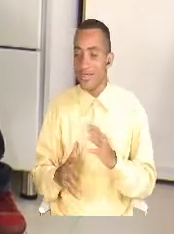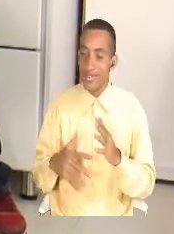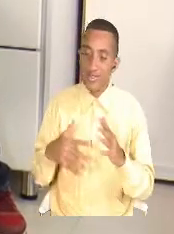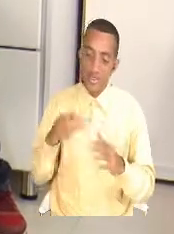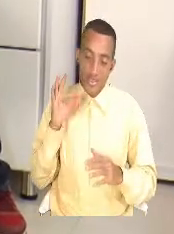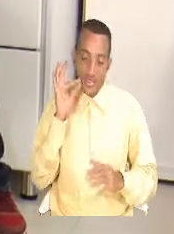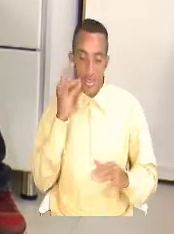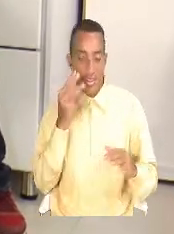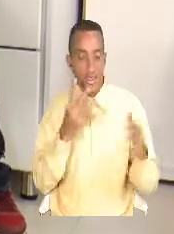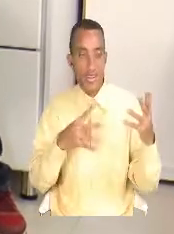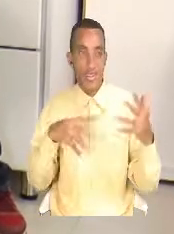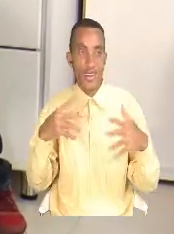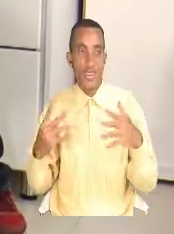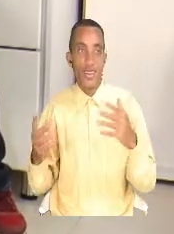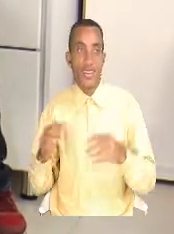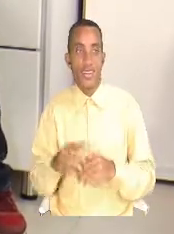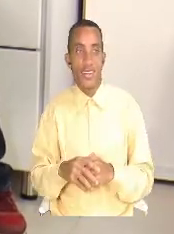oh, este.